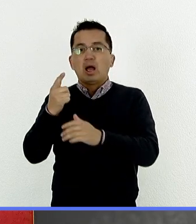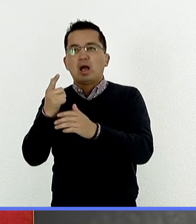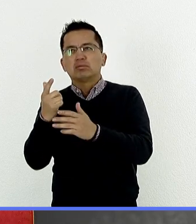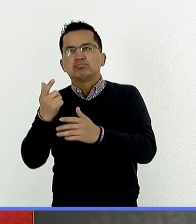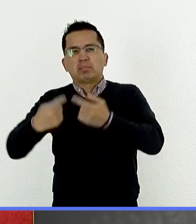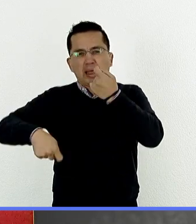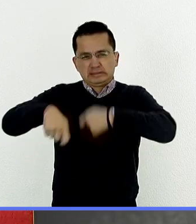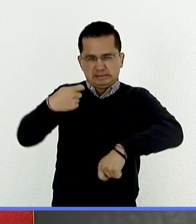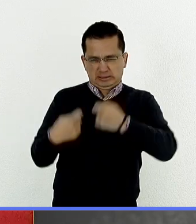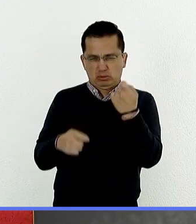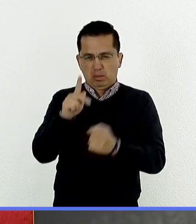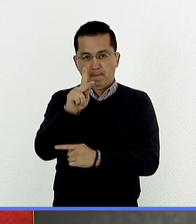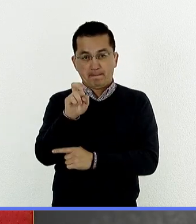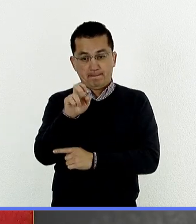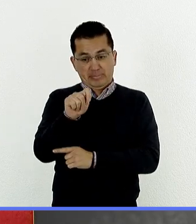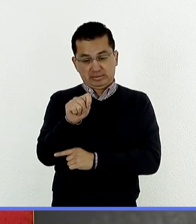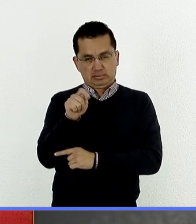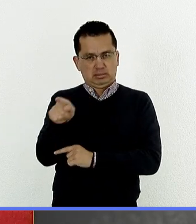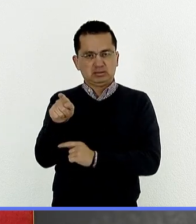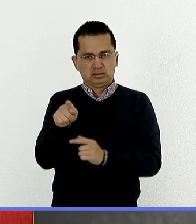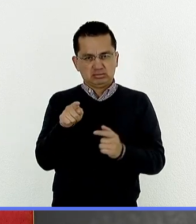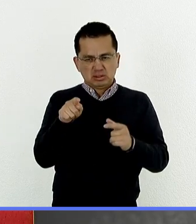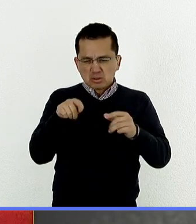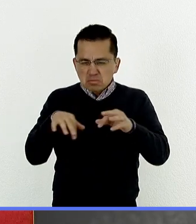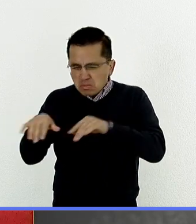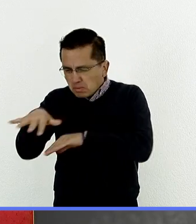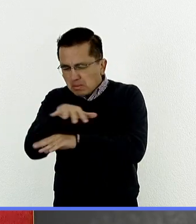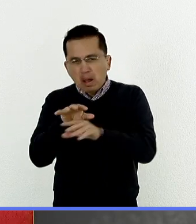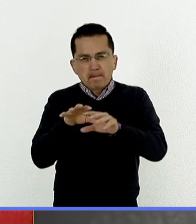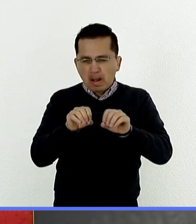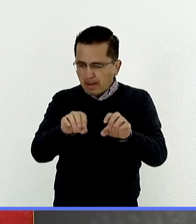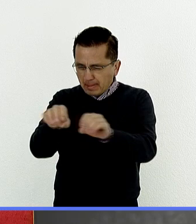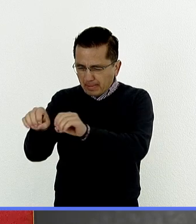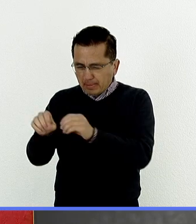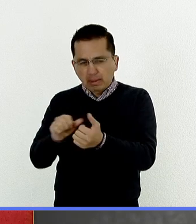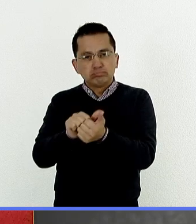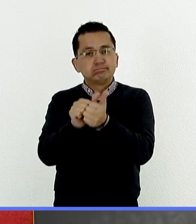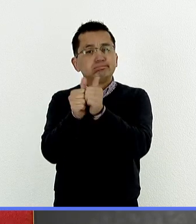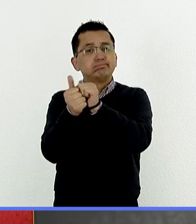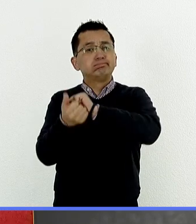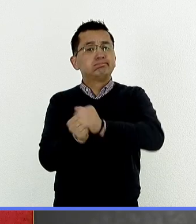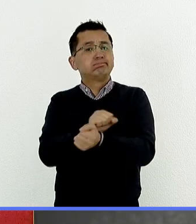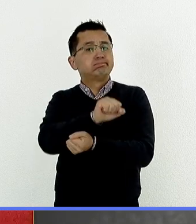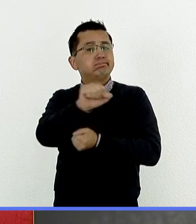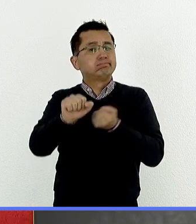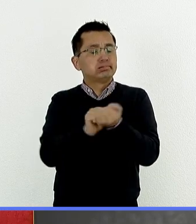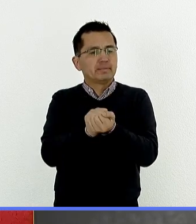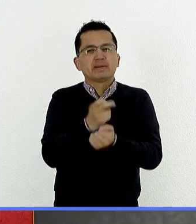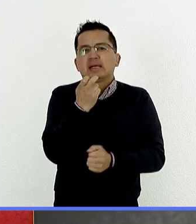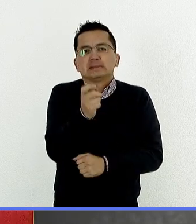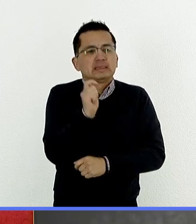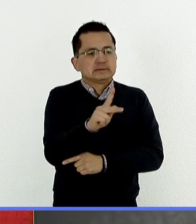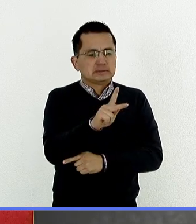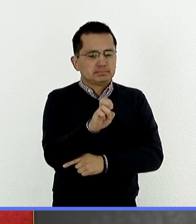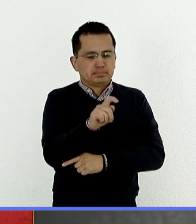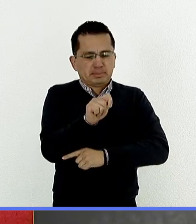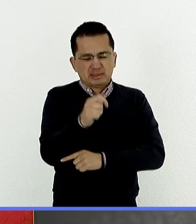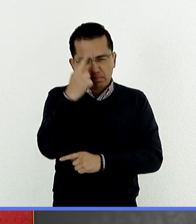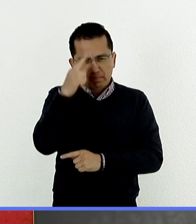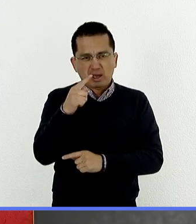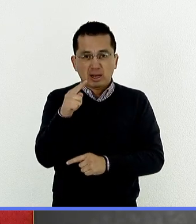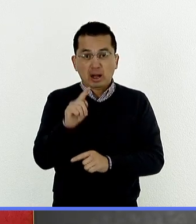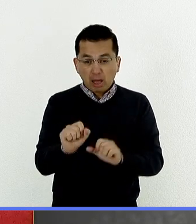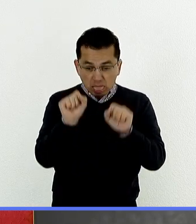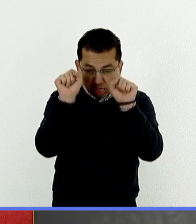estos millones de pequeñas botellitas y grandes también este de plástico y que contaminan el ambiente y que